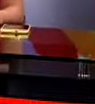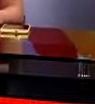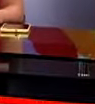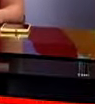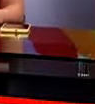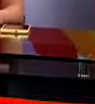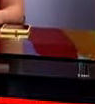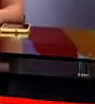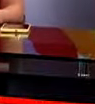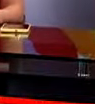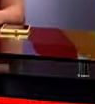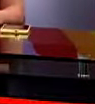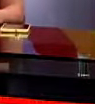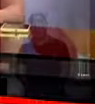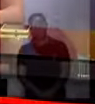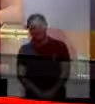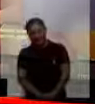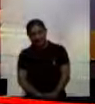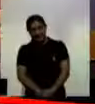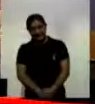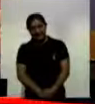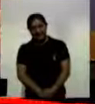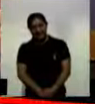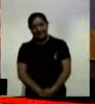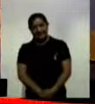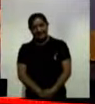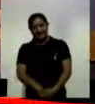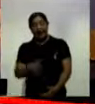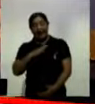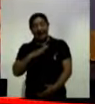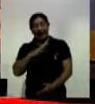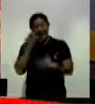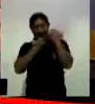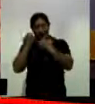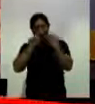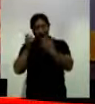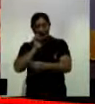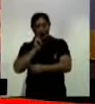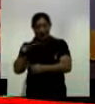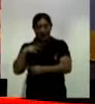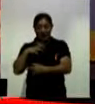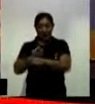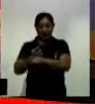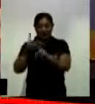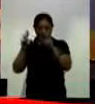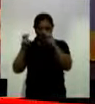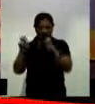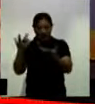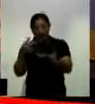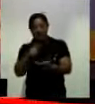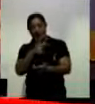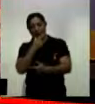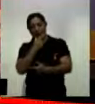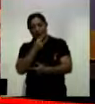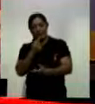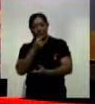Naranja, Pepe. Un día para analizar ese tema de la violencia contra las mujeres y las niñas. Un día para reflexionar y, por supuesto, ya lo decías